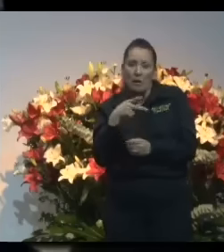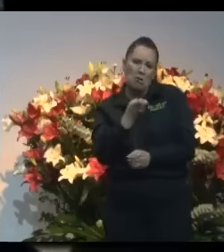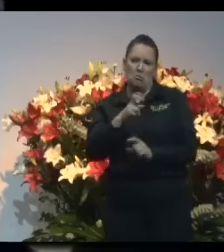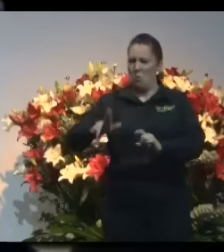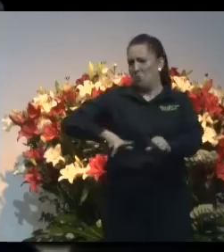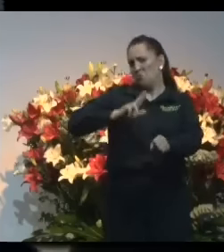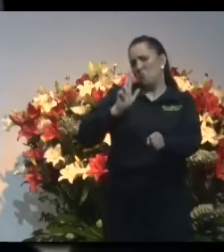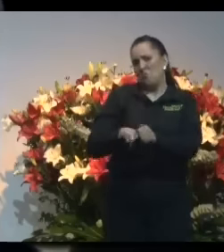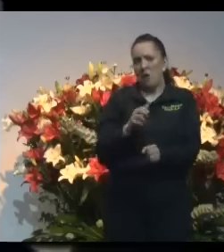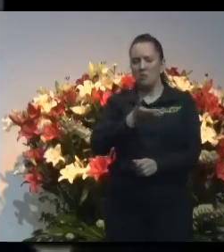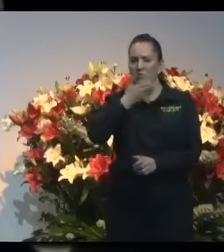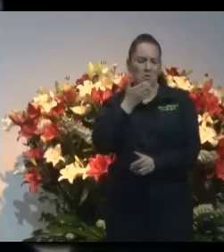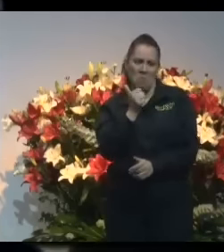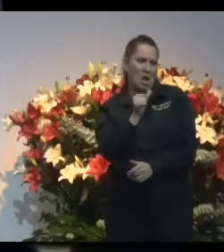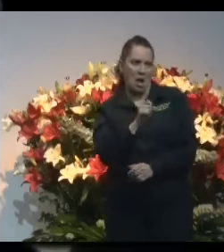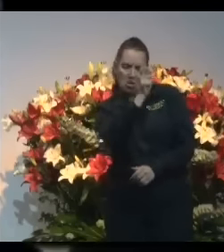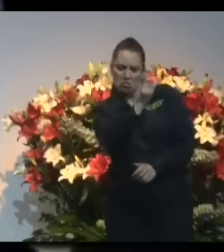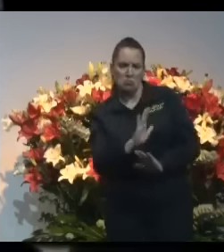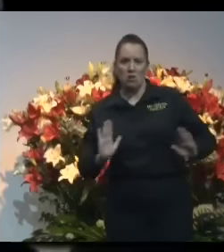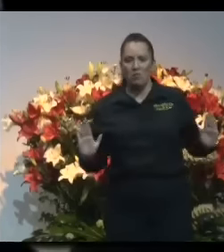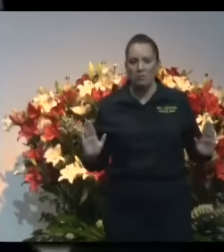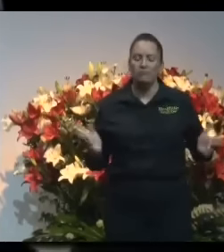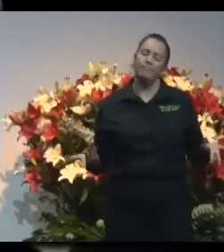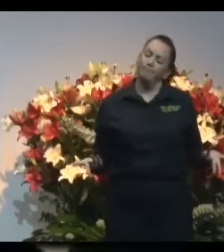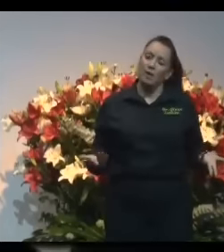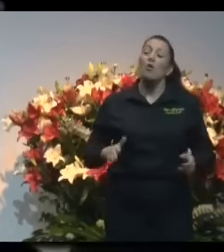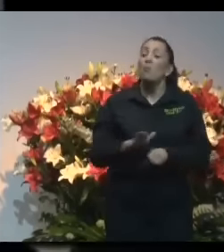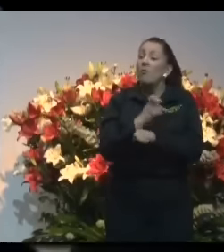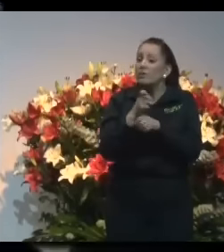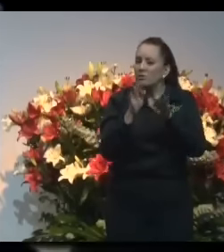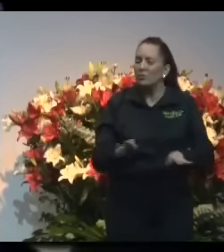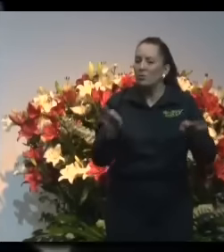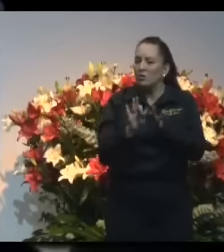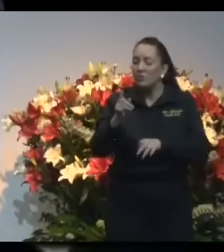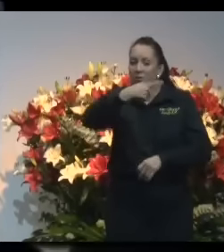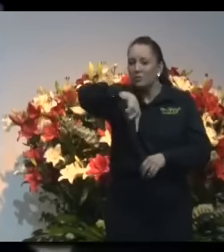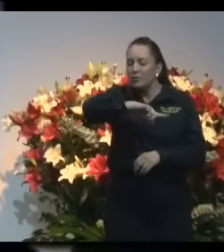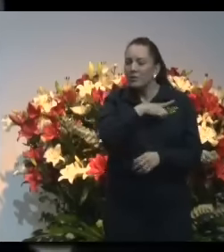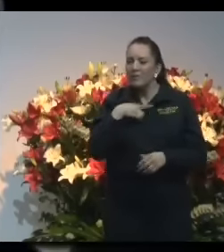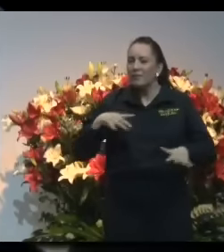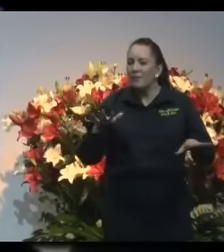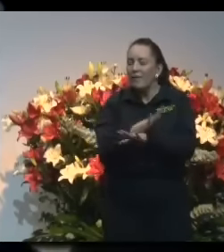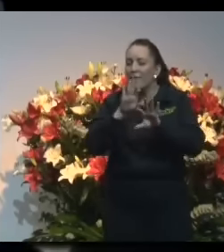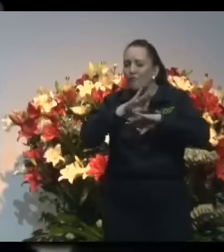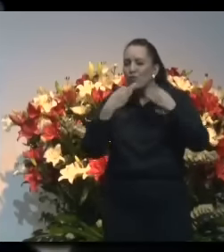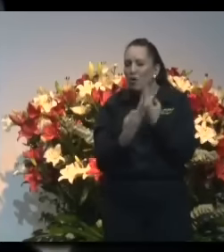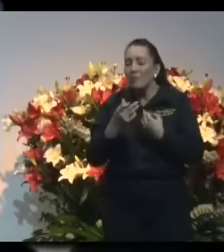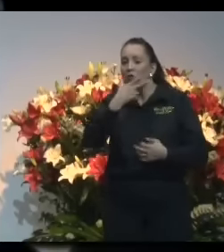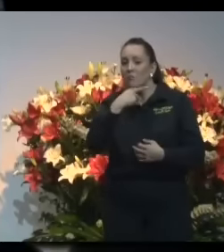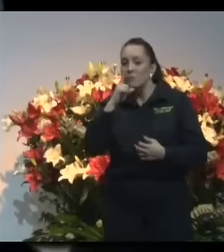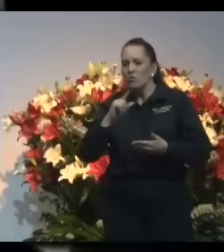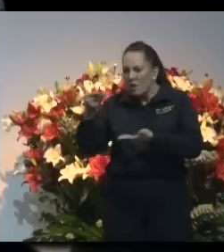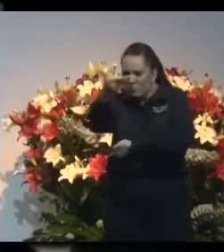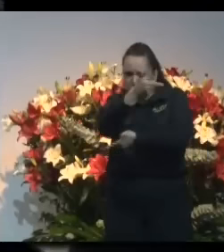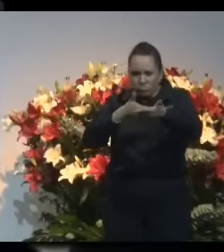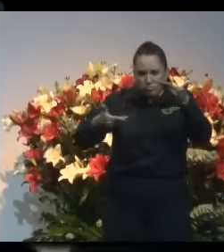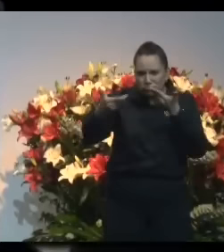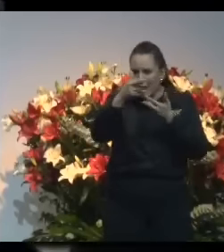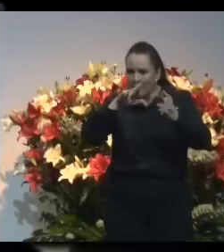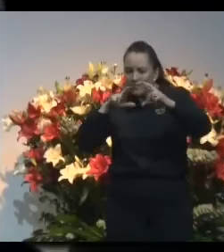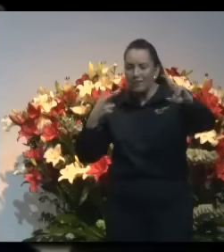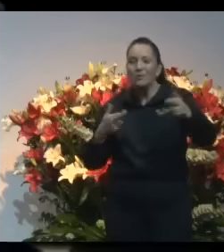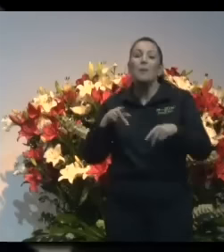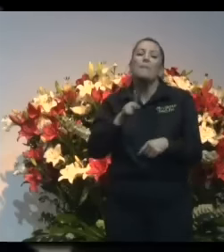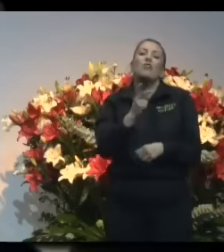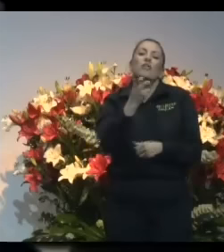violentada. Entonces sí creo que tenemos que cambiar la manera que nos relacionamos hombres y mujeres, pero eso va a ser un trabajo, un